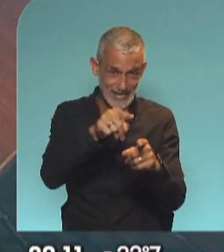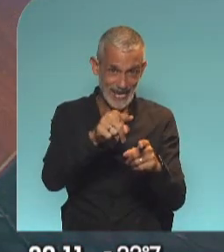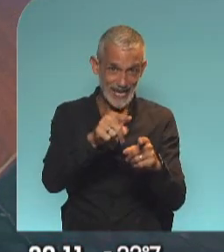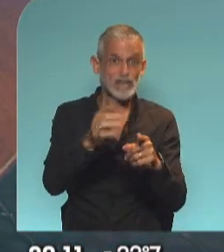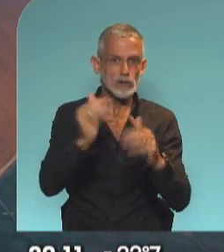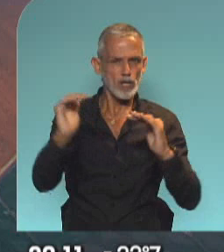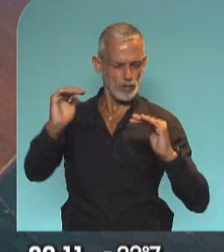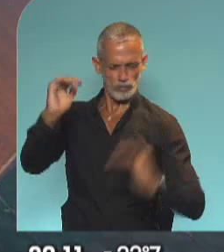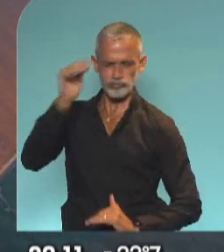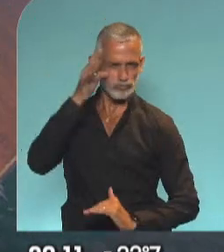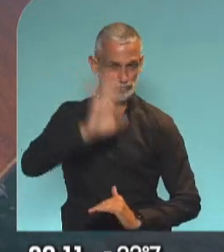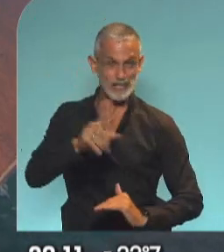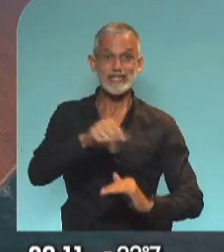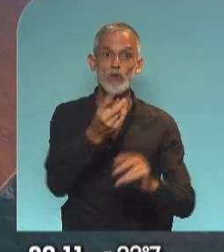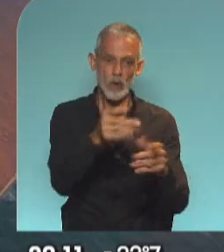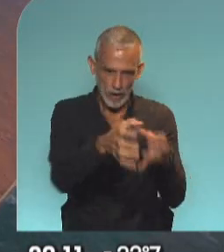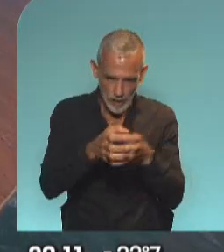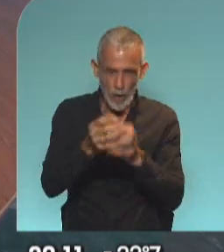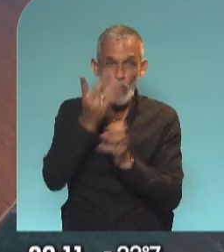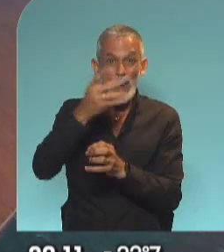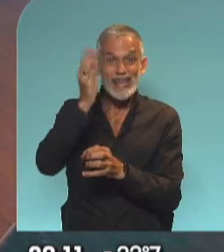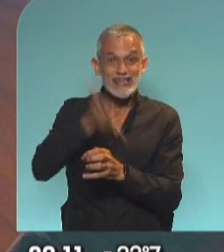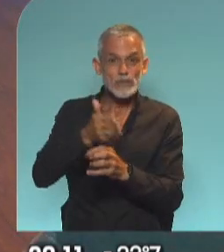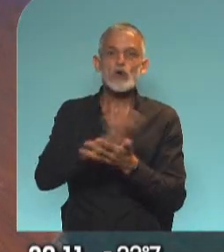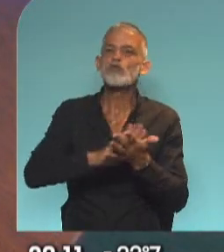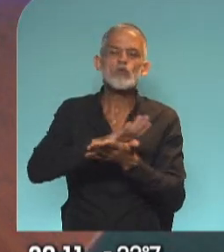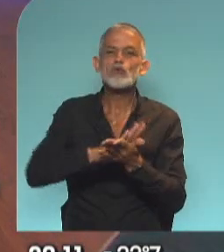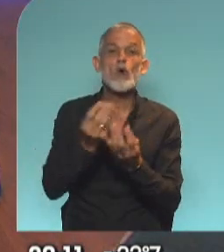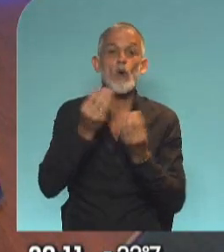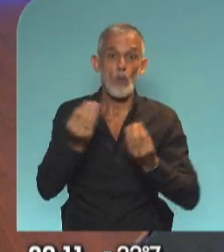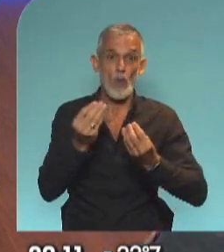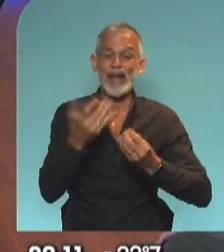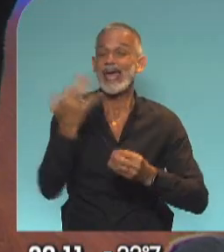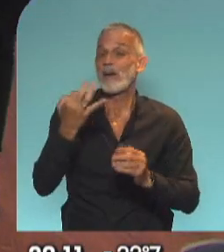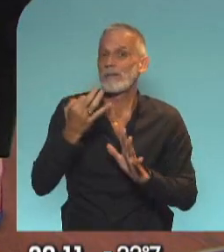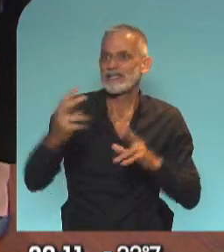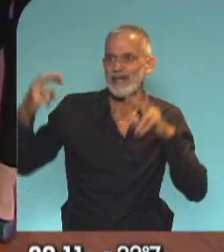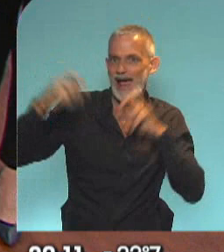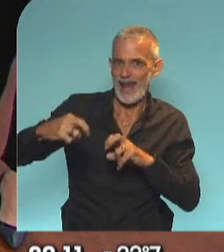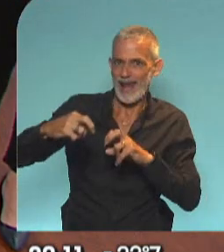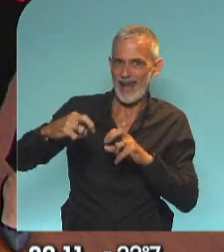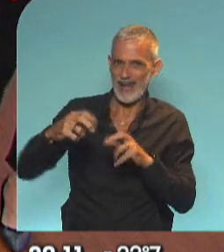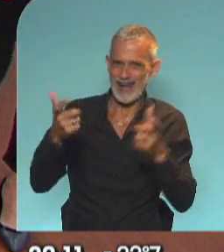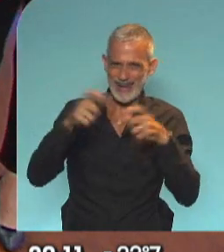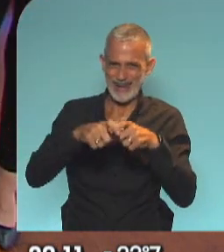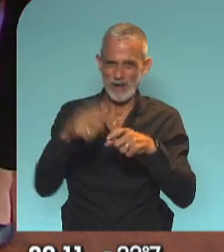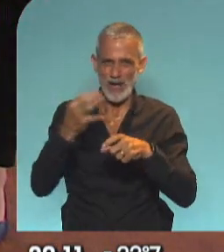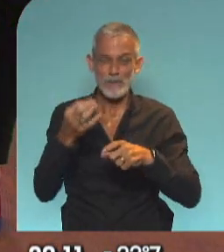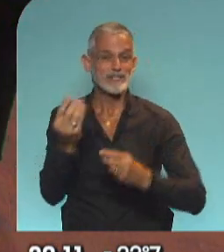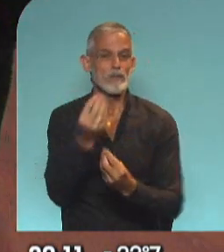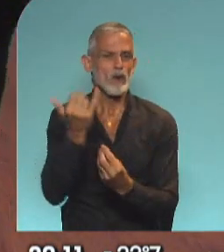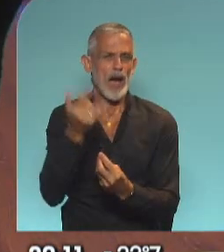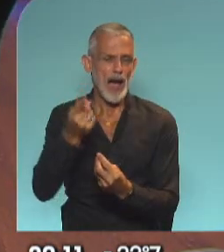clasificados como hipervulnerables, el 40% fueron resueltos en instancia especial. ¿Por qué instancia especial? Justamente porque